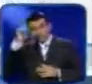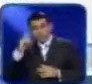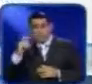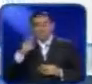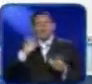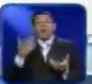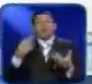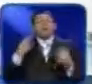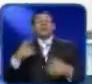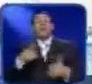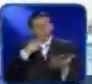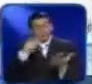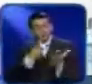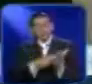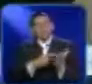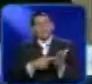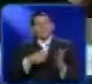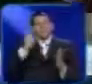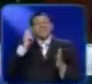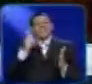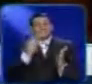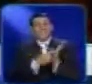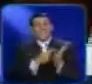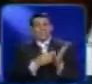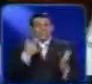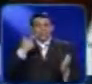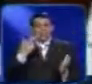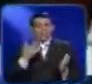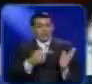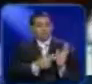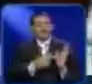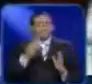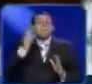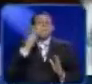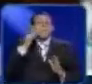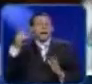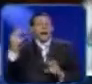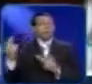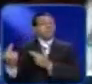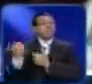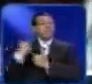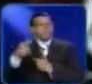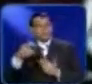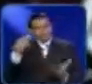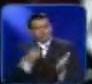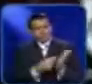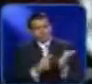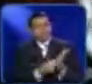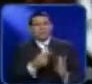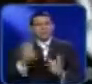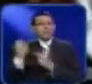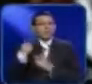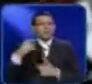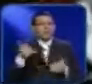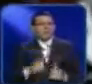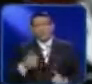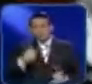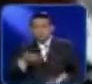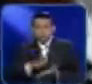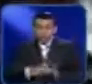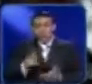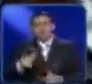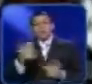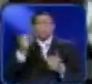en el año 2002, en su testamento, que quería que su madre fuera la encargada de sus hijos en caso de fallecer.